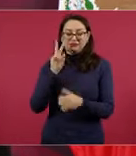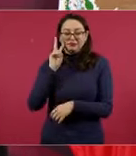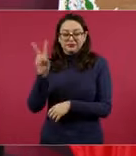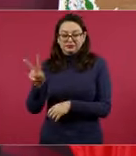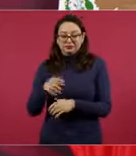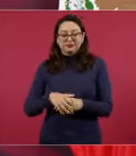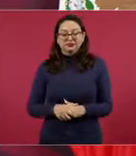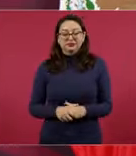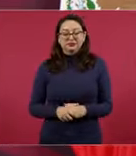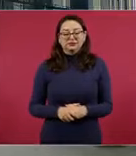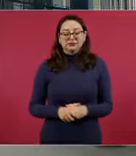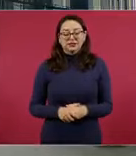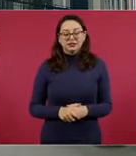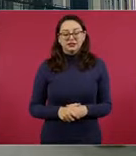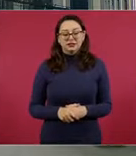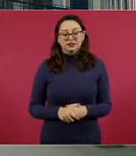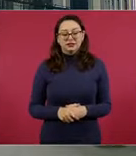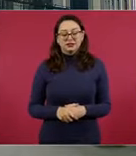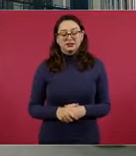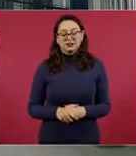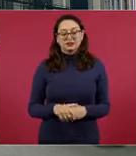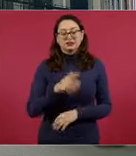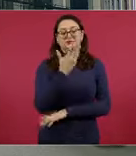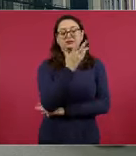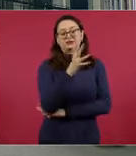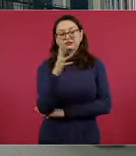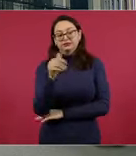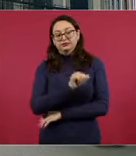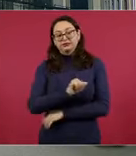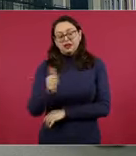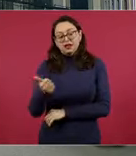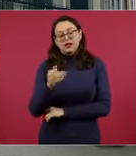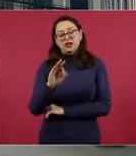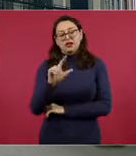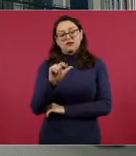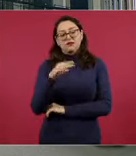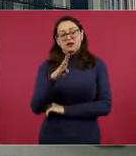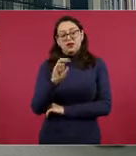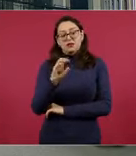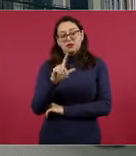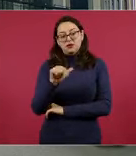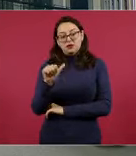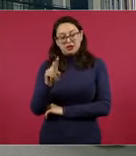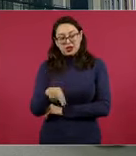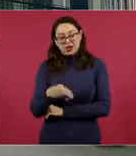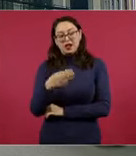Otros árboles flor, el flamboyán, el maculí,